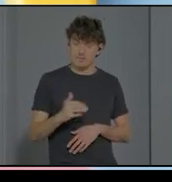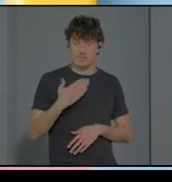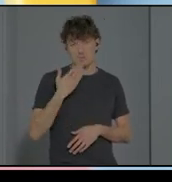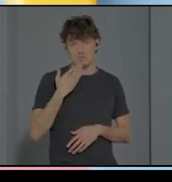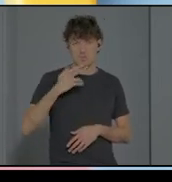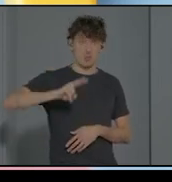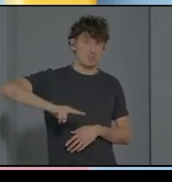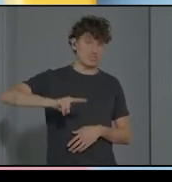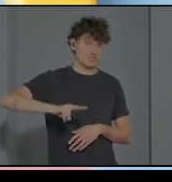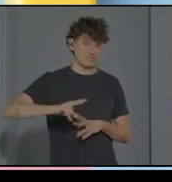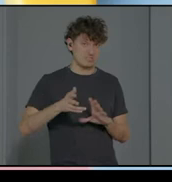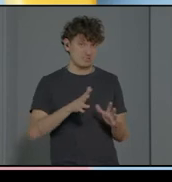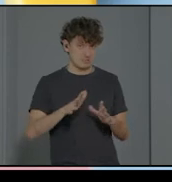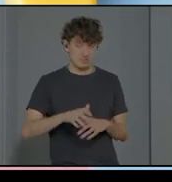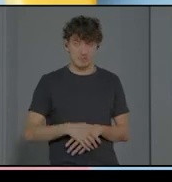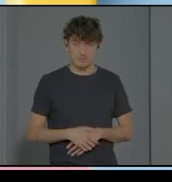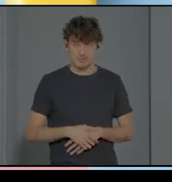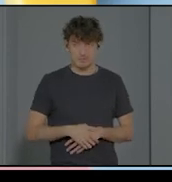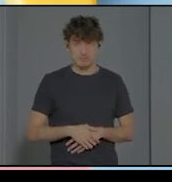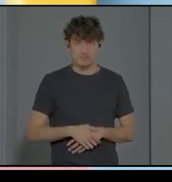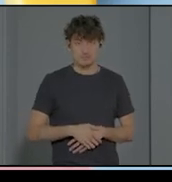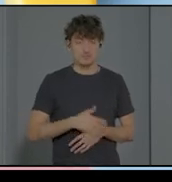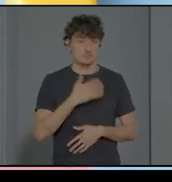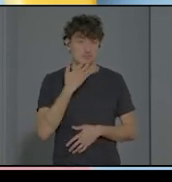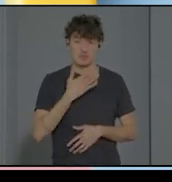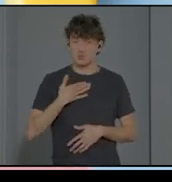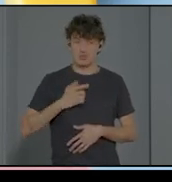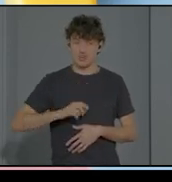cuando no quieren andar mucho,